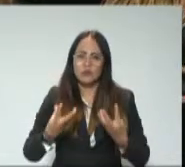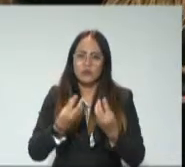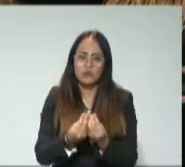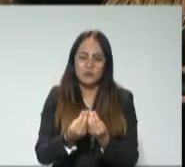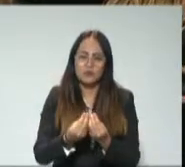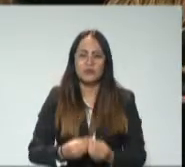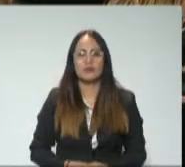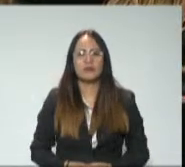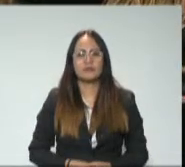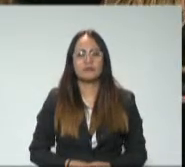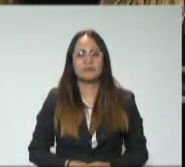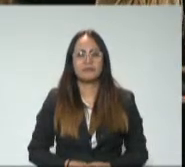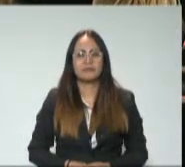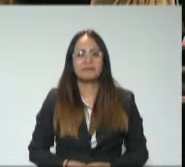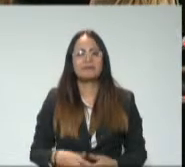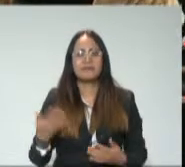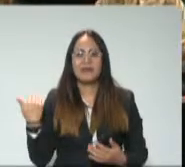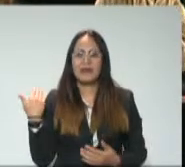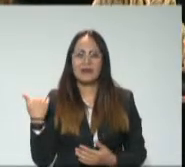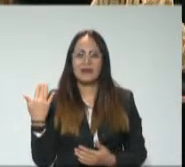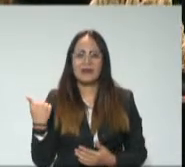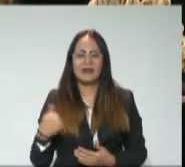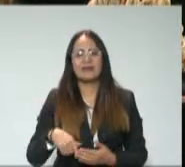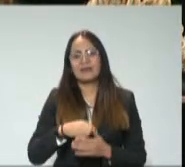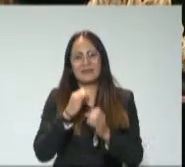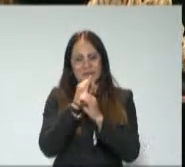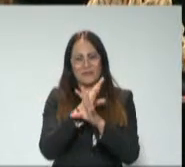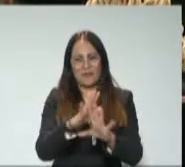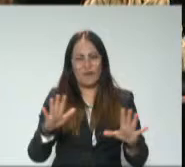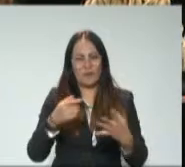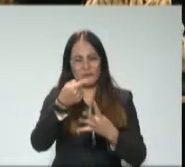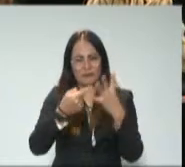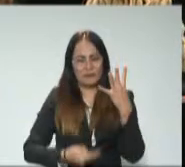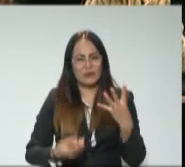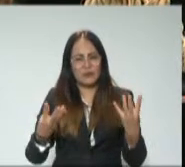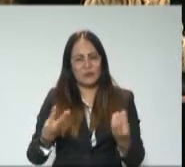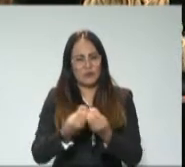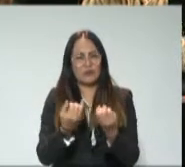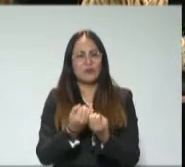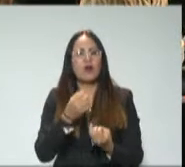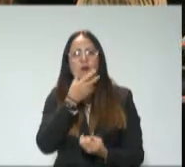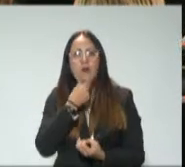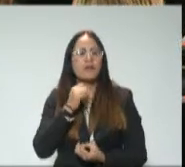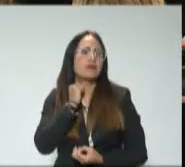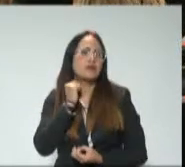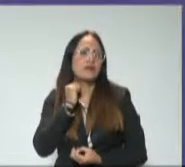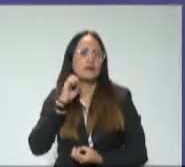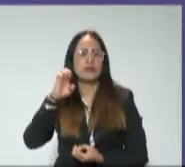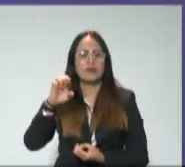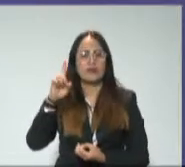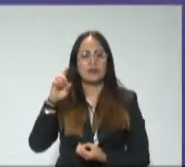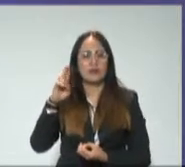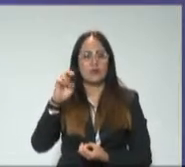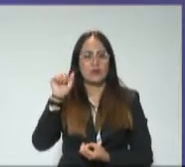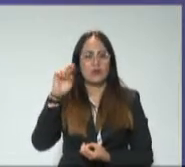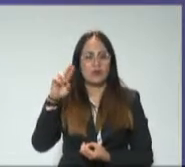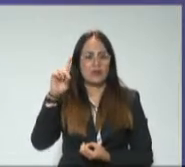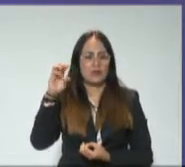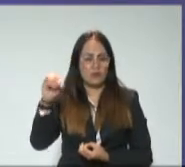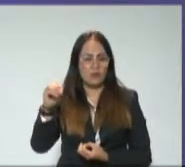la presentación reciente en la glosa del informe desde luego al senador Eduardo Ramírez Aguilar a